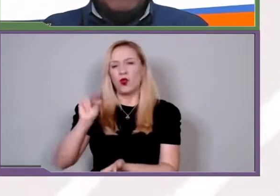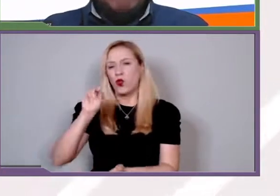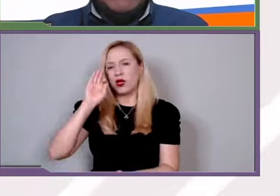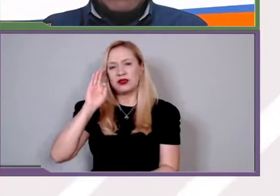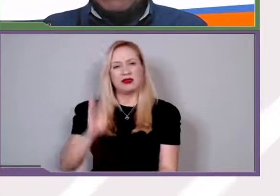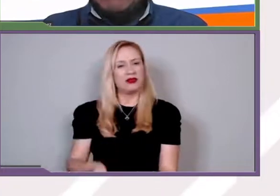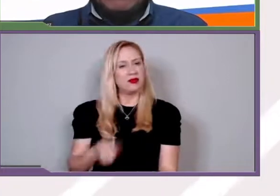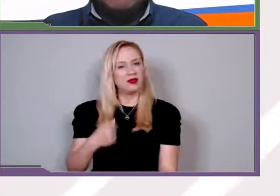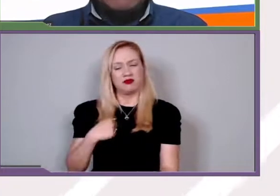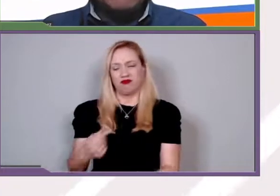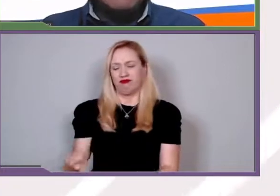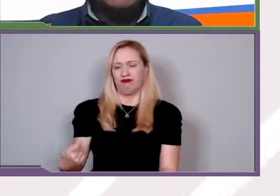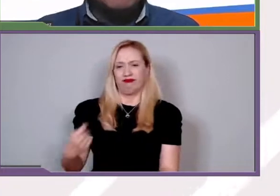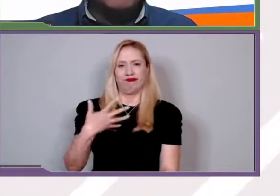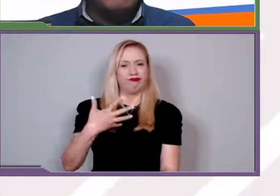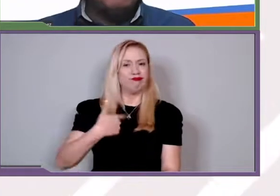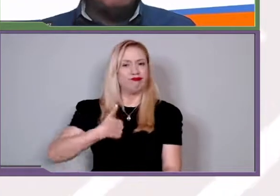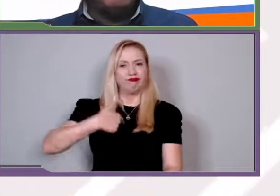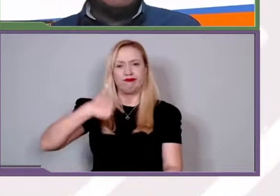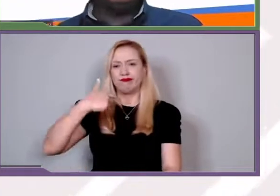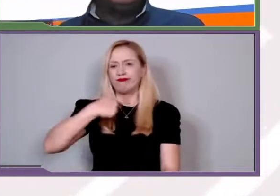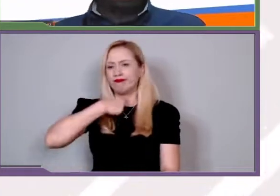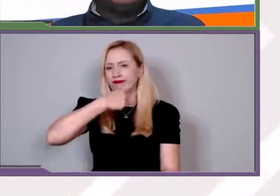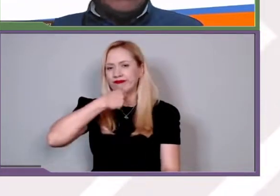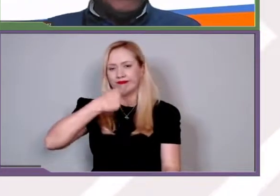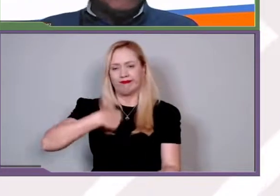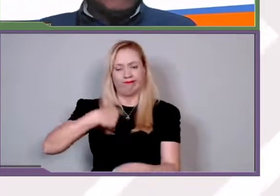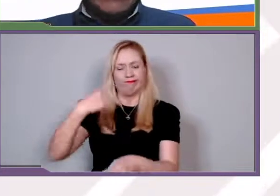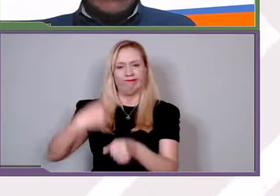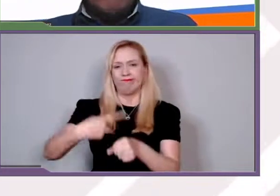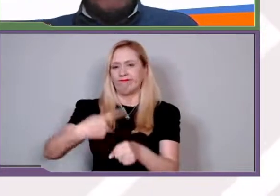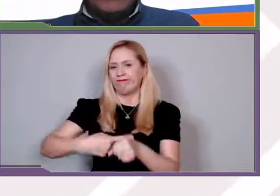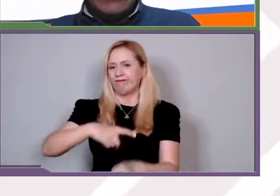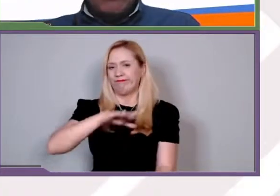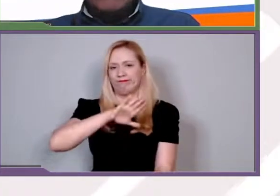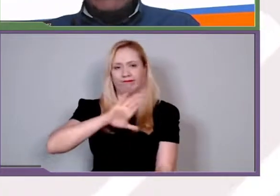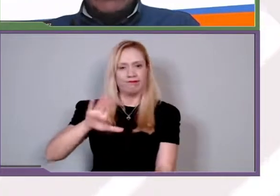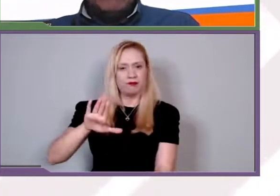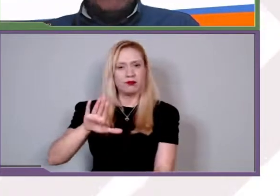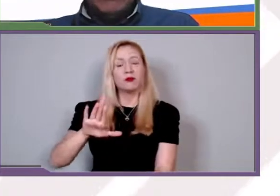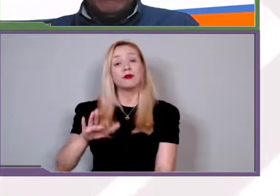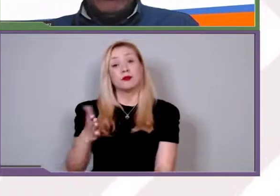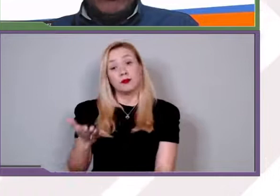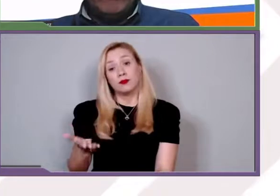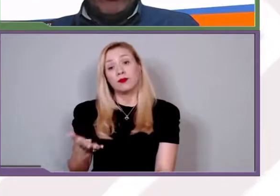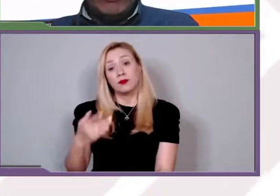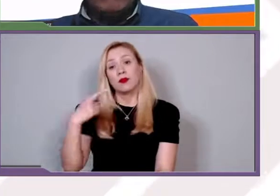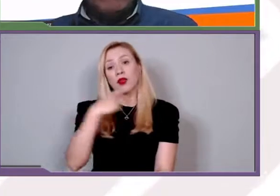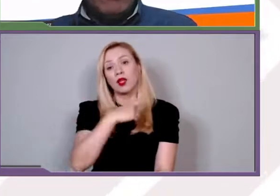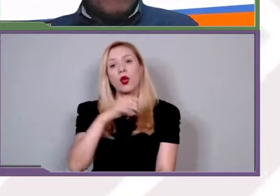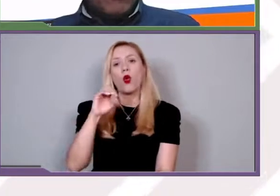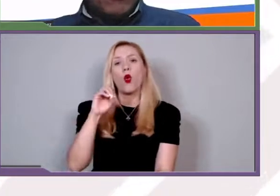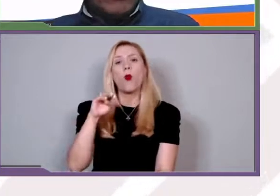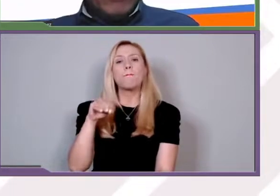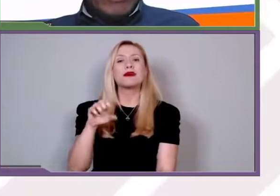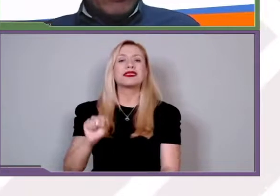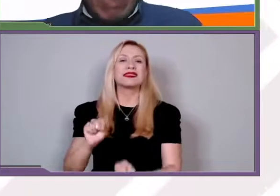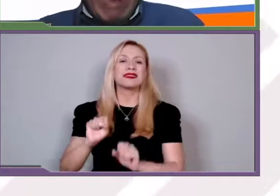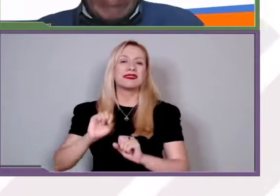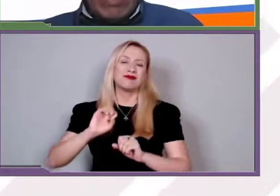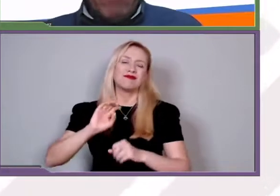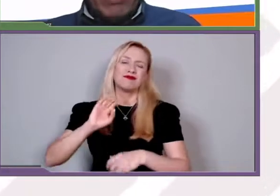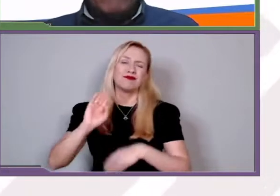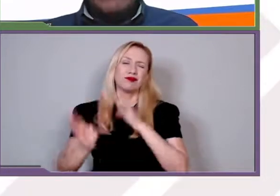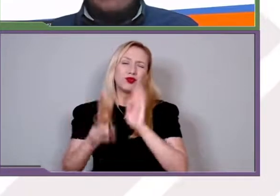de enfermedad, perdón, de vejez como una enfermedad, sí, yo creo que aquí porque la OMS en este momento lo hizo público, pero cuando